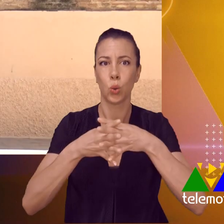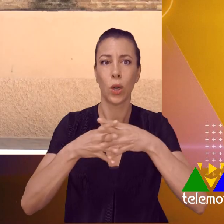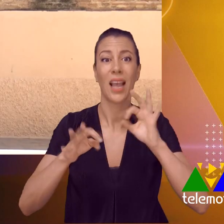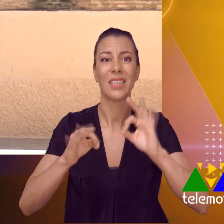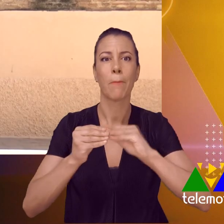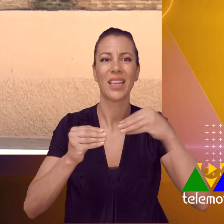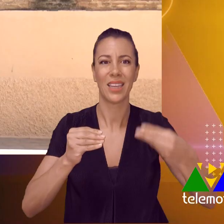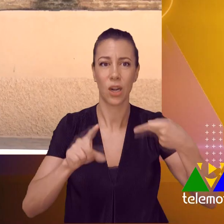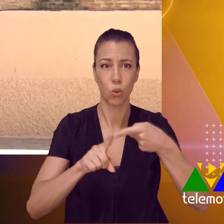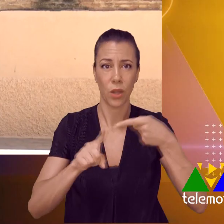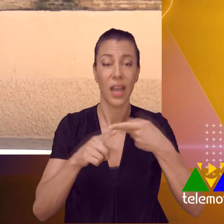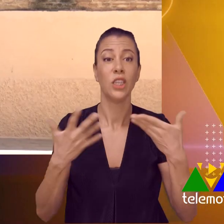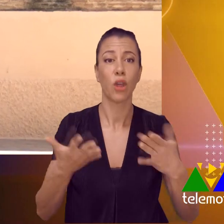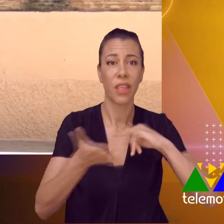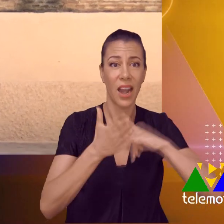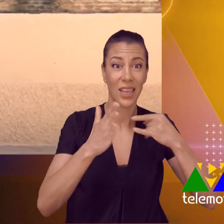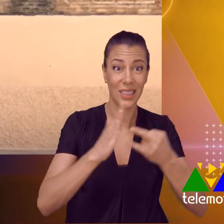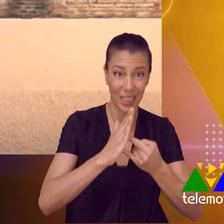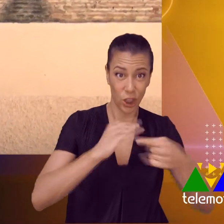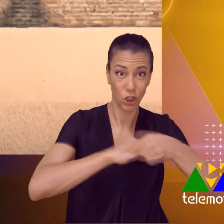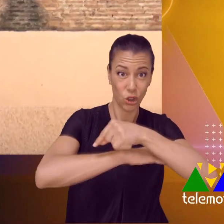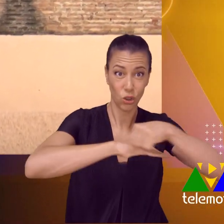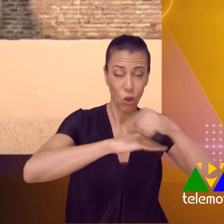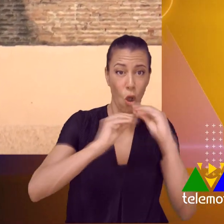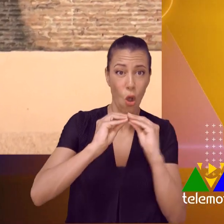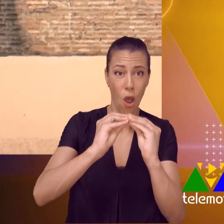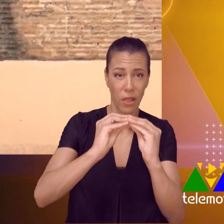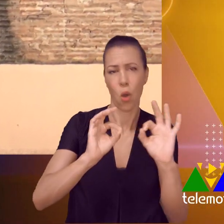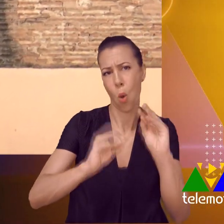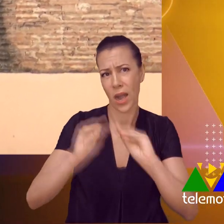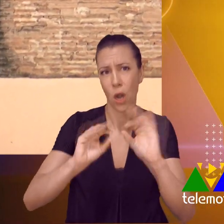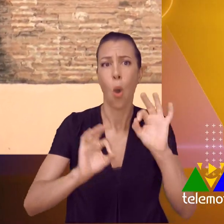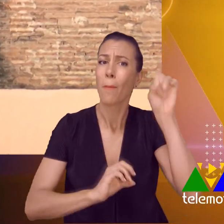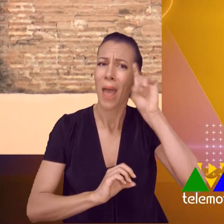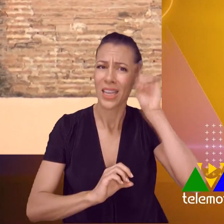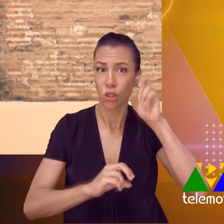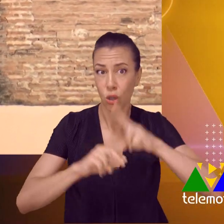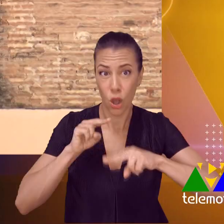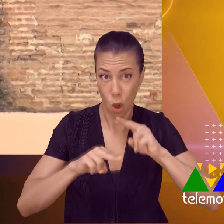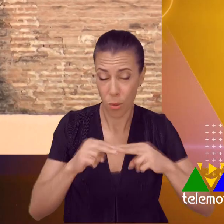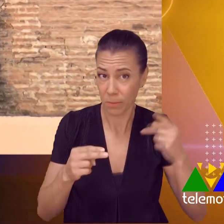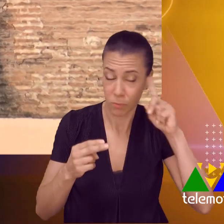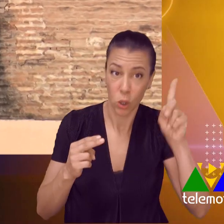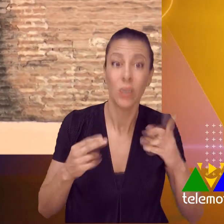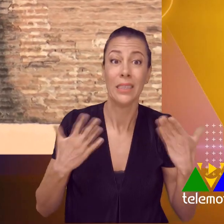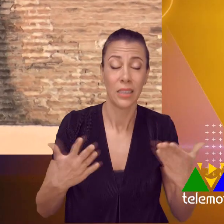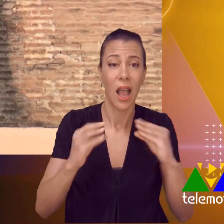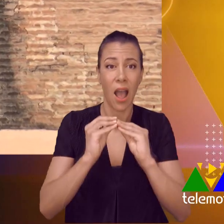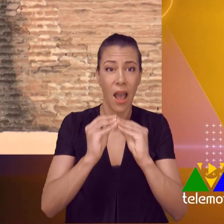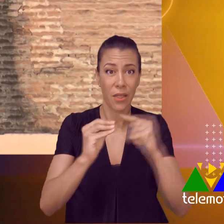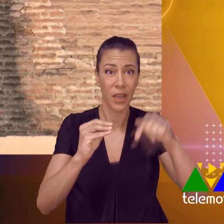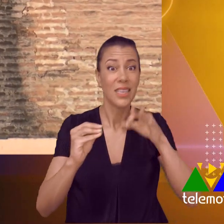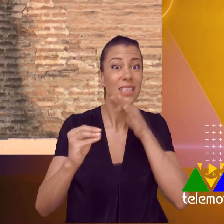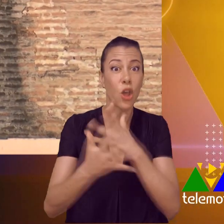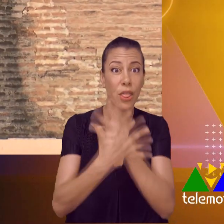utilizado. Y el arquitecto que hizo el arreglo, o el maestro de obras que hizo esta parte de la iglesia ya en el